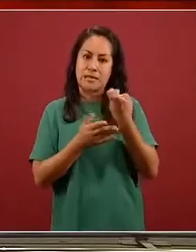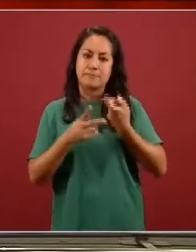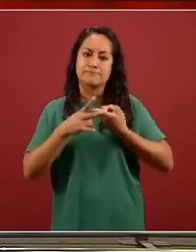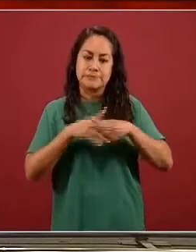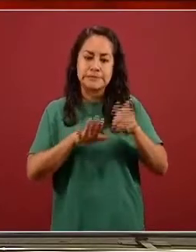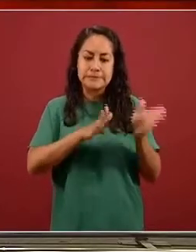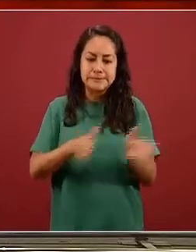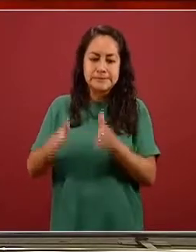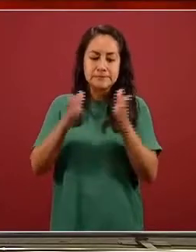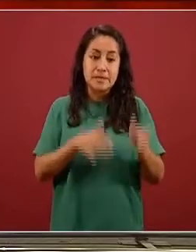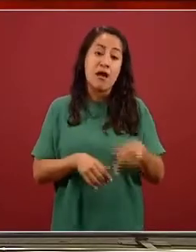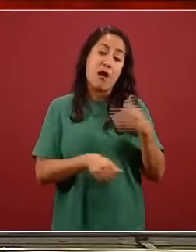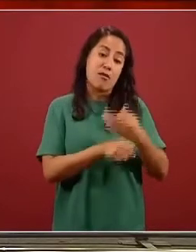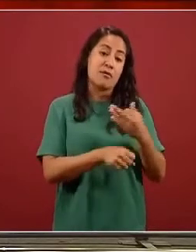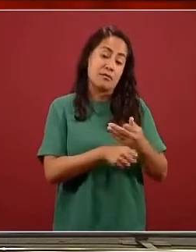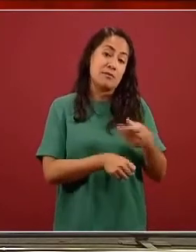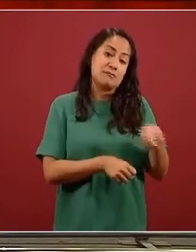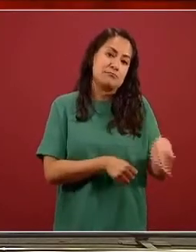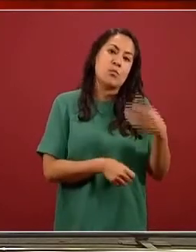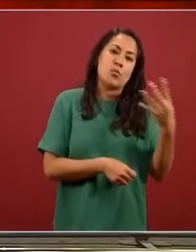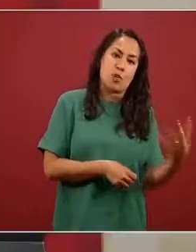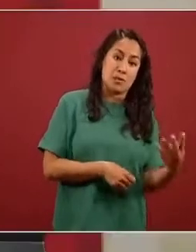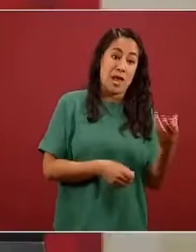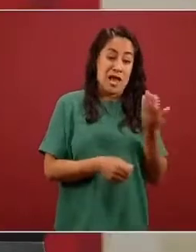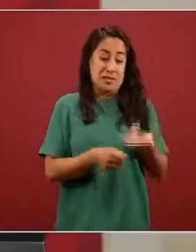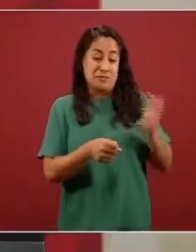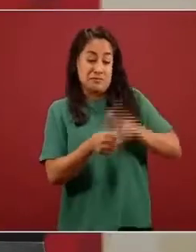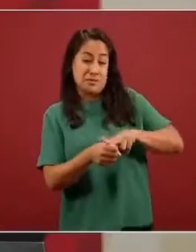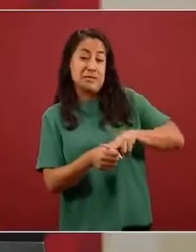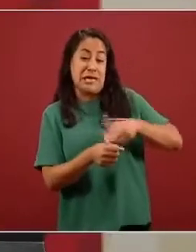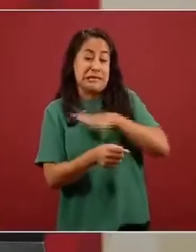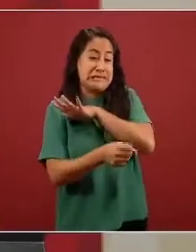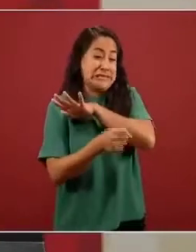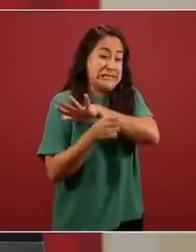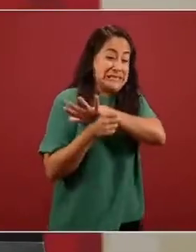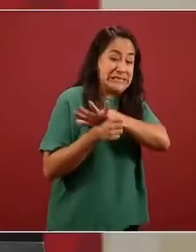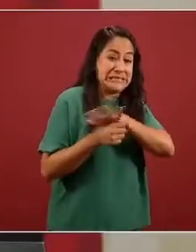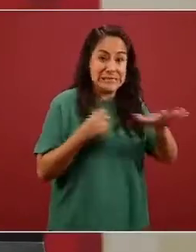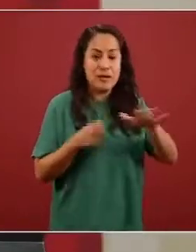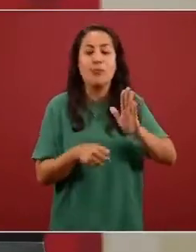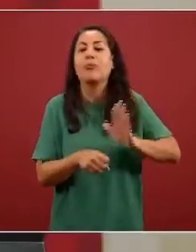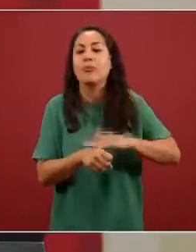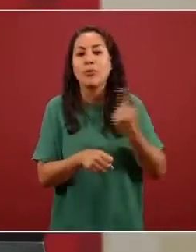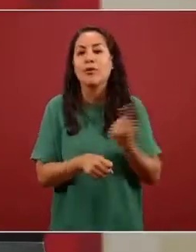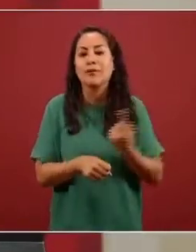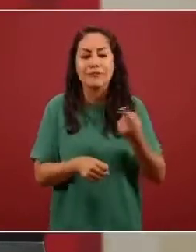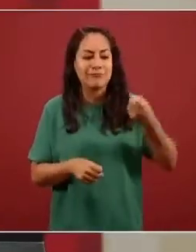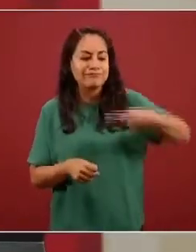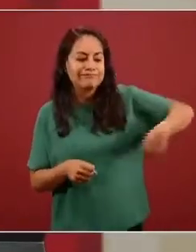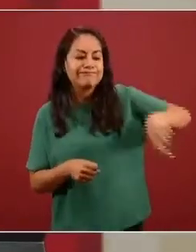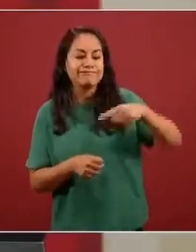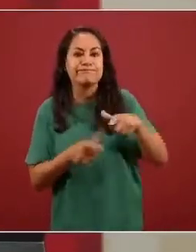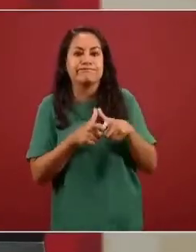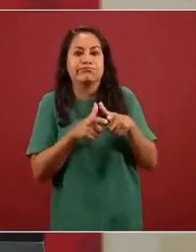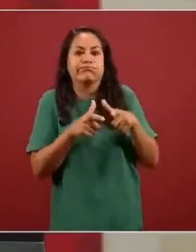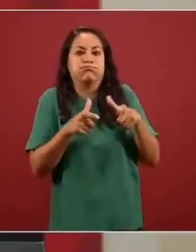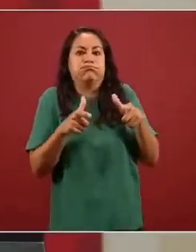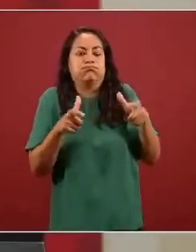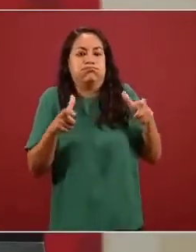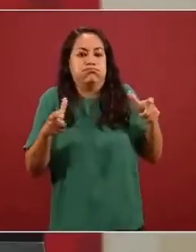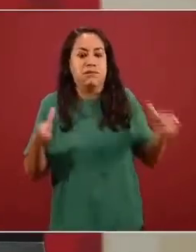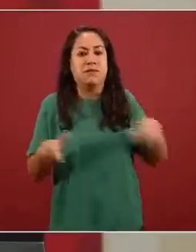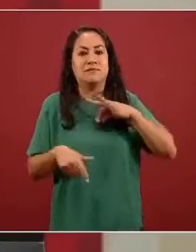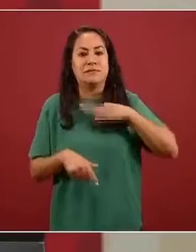desde enero que pasaría en la fase 3, un incremento acelerado en el número diario de casos. La consecuencia más